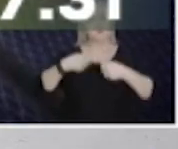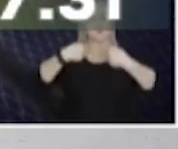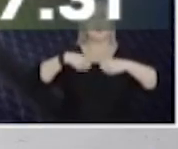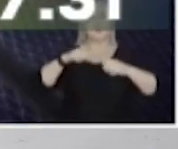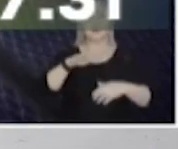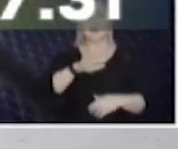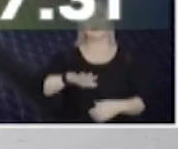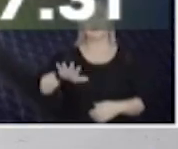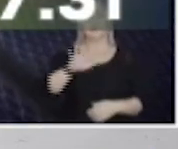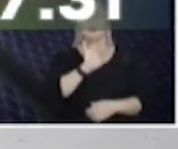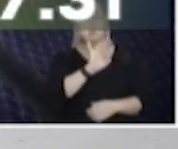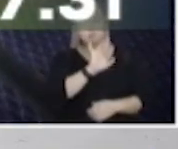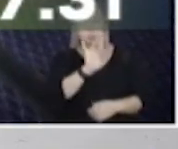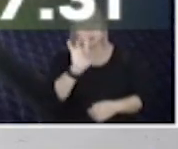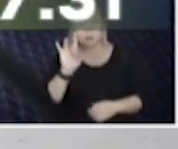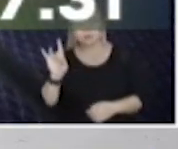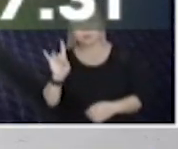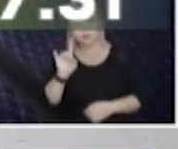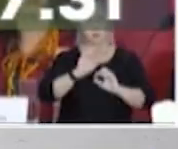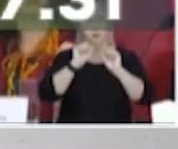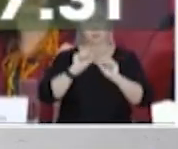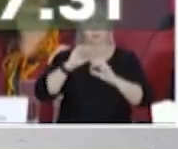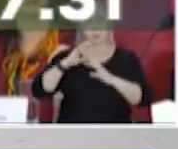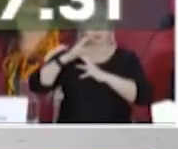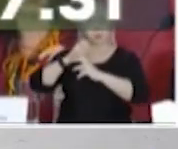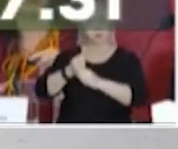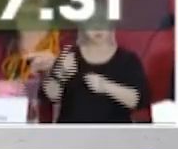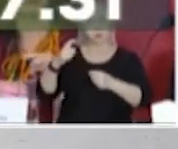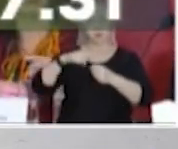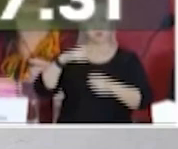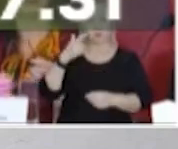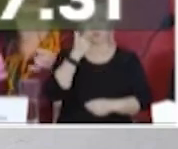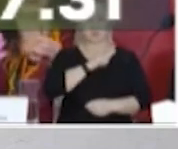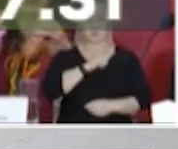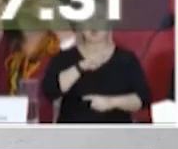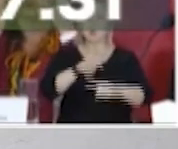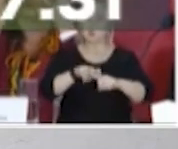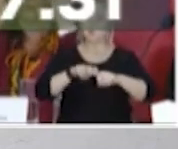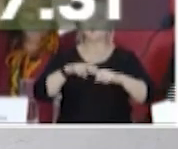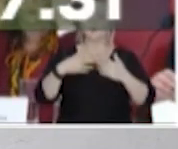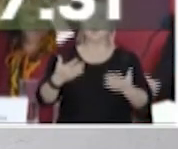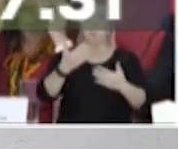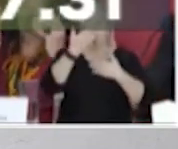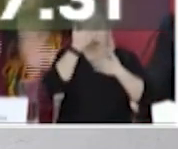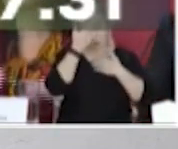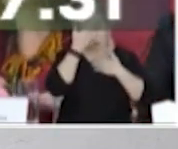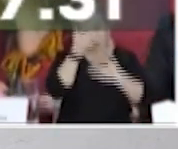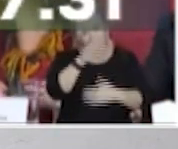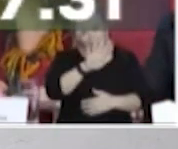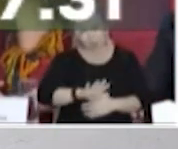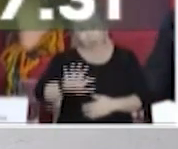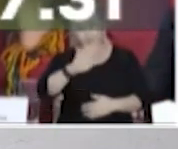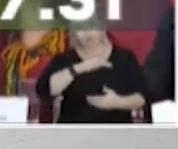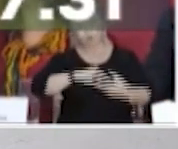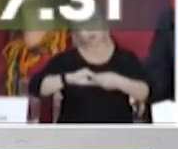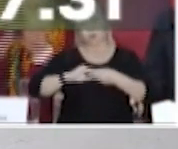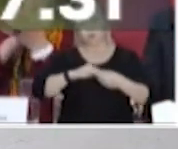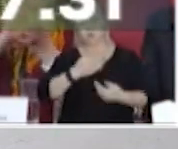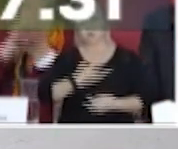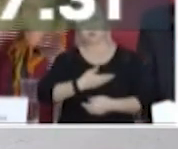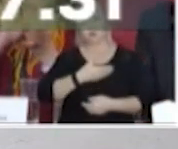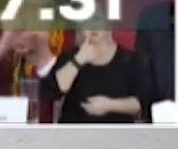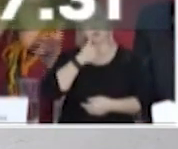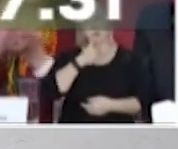carta democrática al pueblo brasileño en favor del Estado de Derecho. Pero cuando se lee la carta, es claro que hay